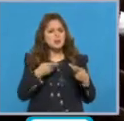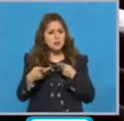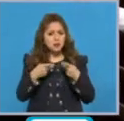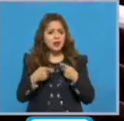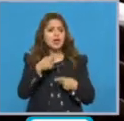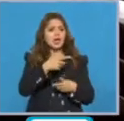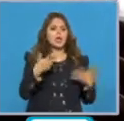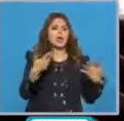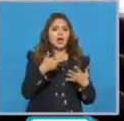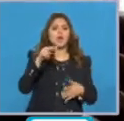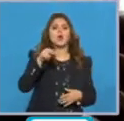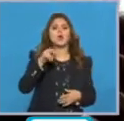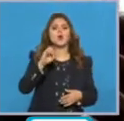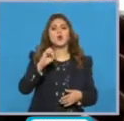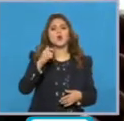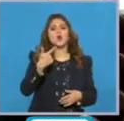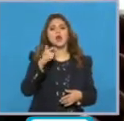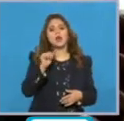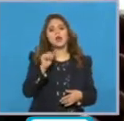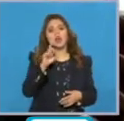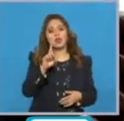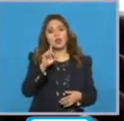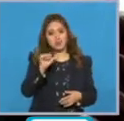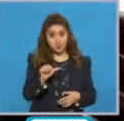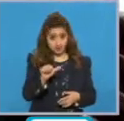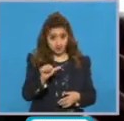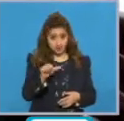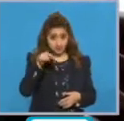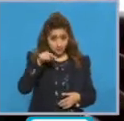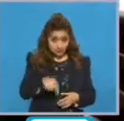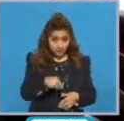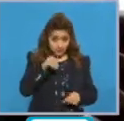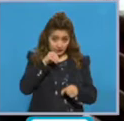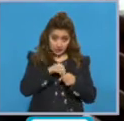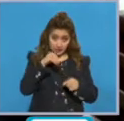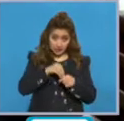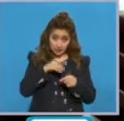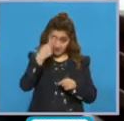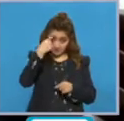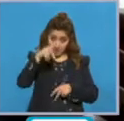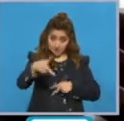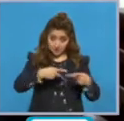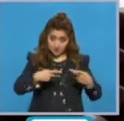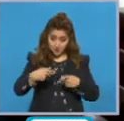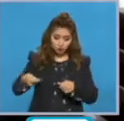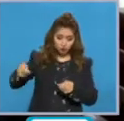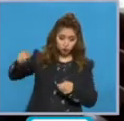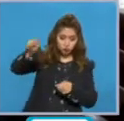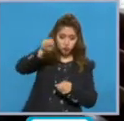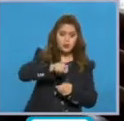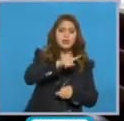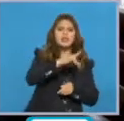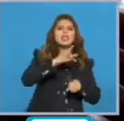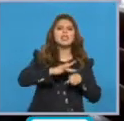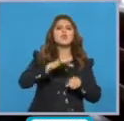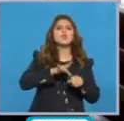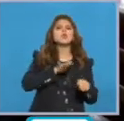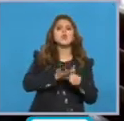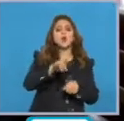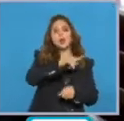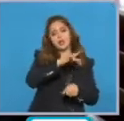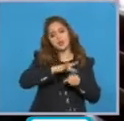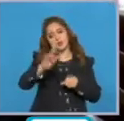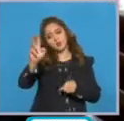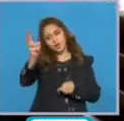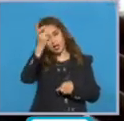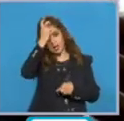la nogada. La nogada, ¿verdad? La nogada, que tiene su secreto. Sí. Porque se le echa quesito Sí, cabra. De